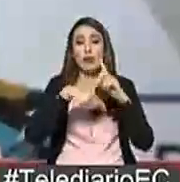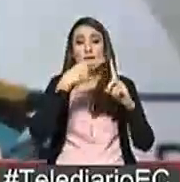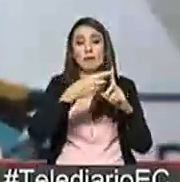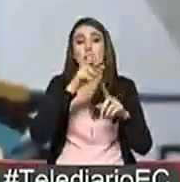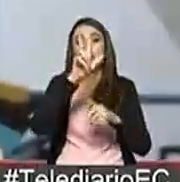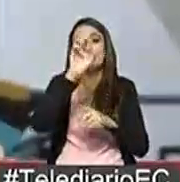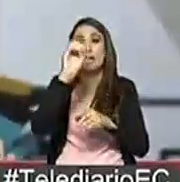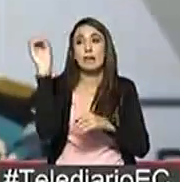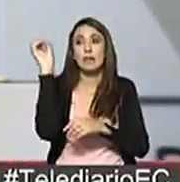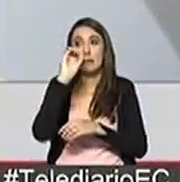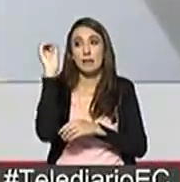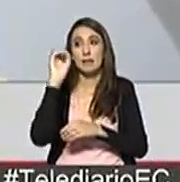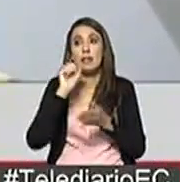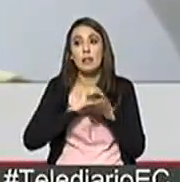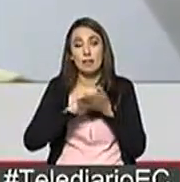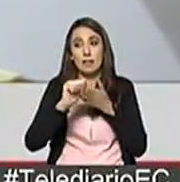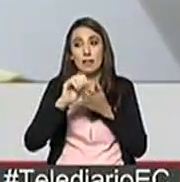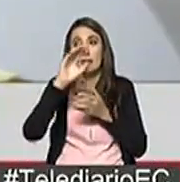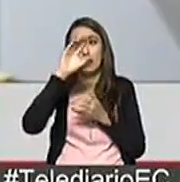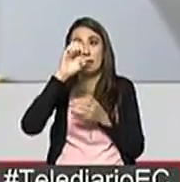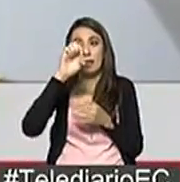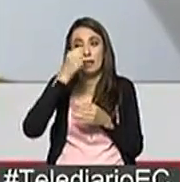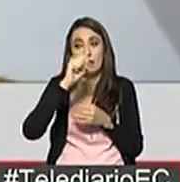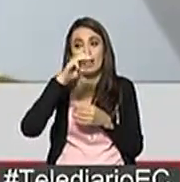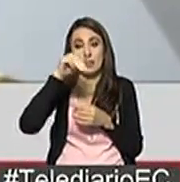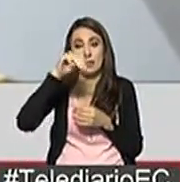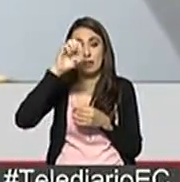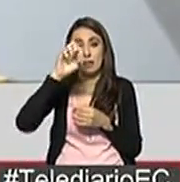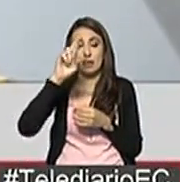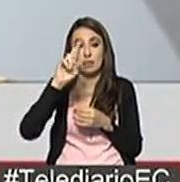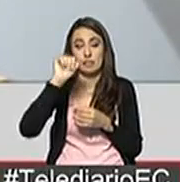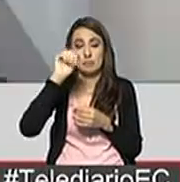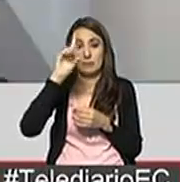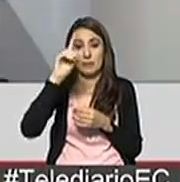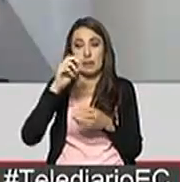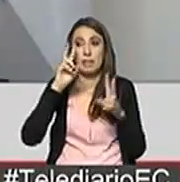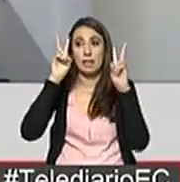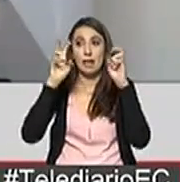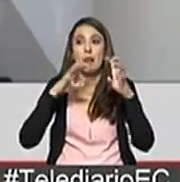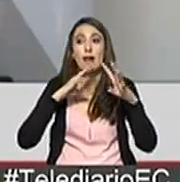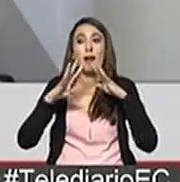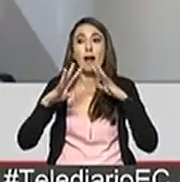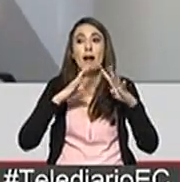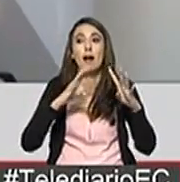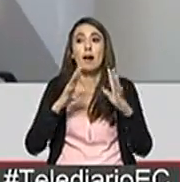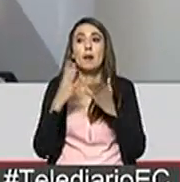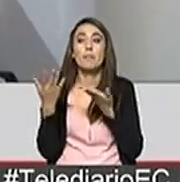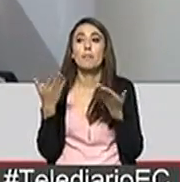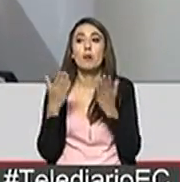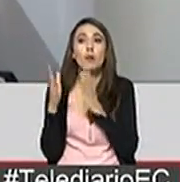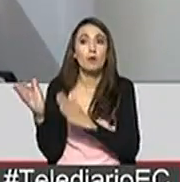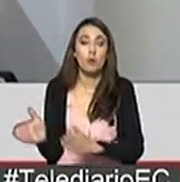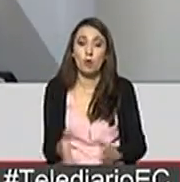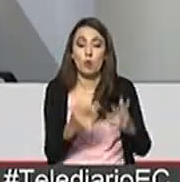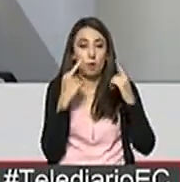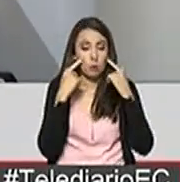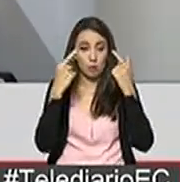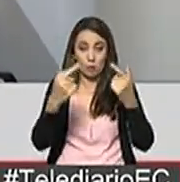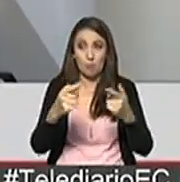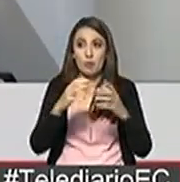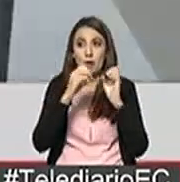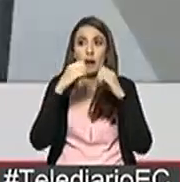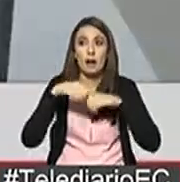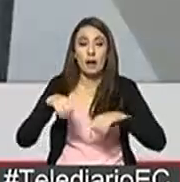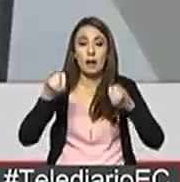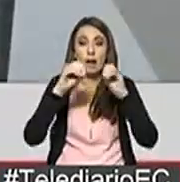presidenta y relatora para Ecuador, Esmeralda Arosemena de Troitiño, se refirió al tema. No dio detalles sobre lo analizado en el organismo